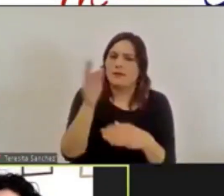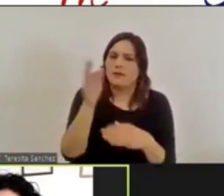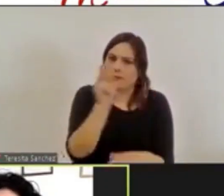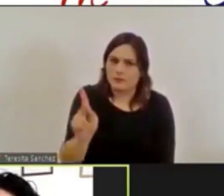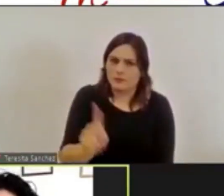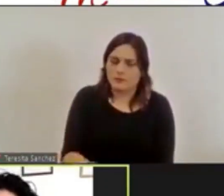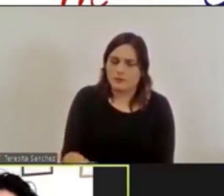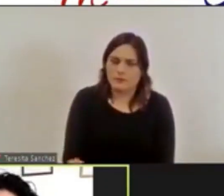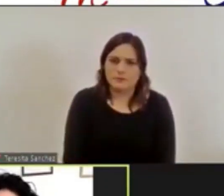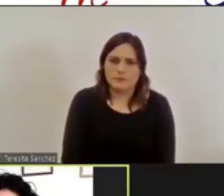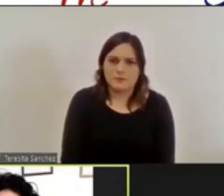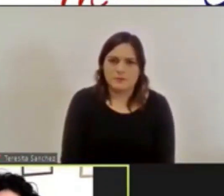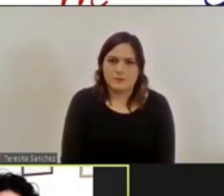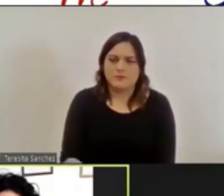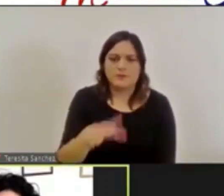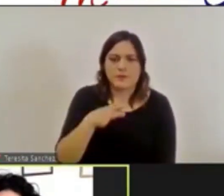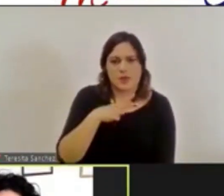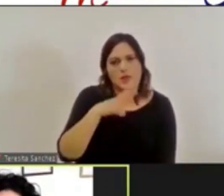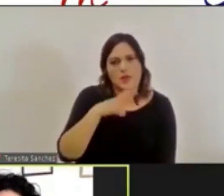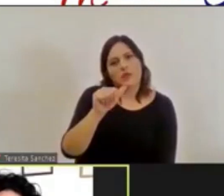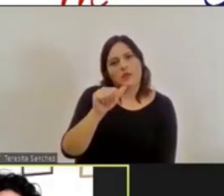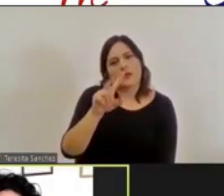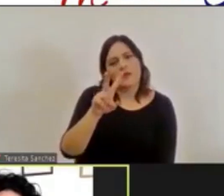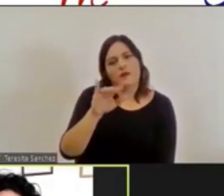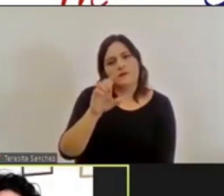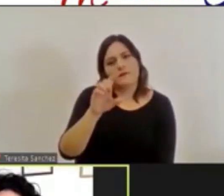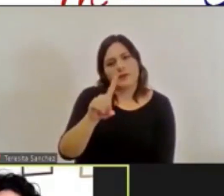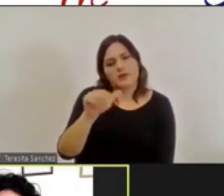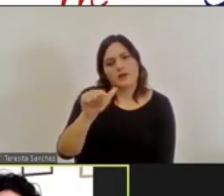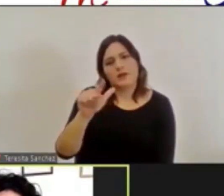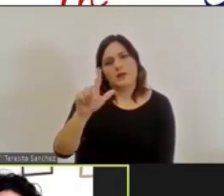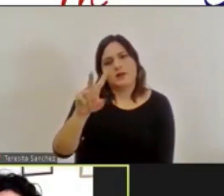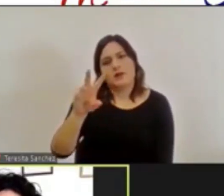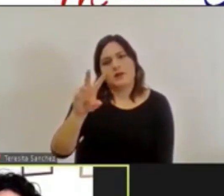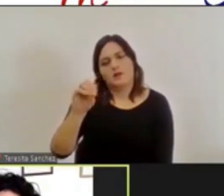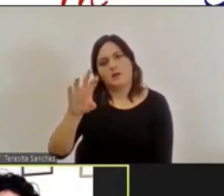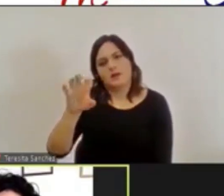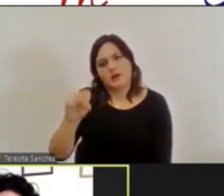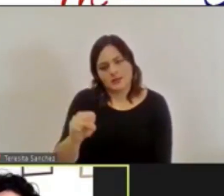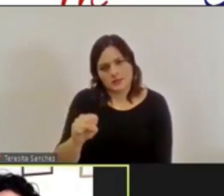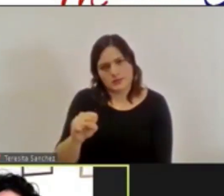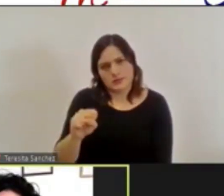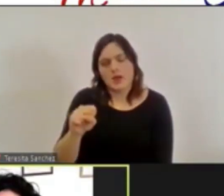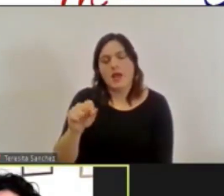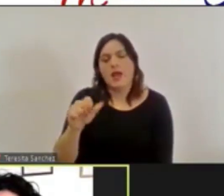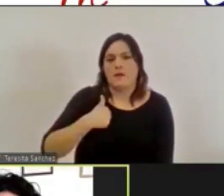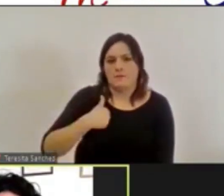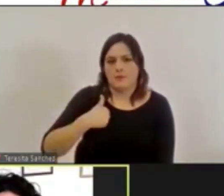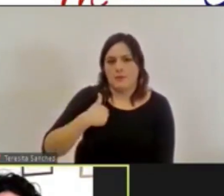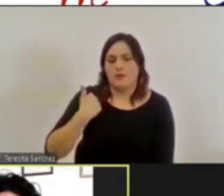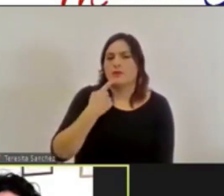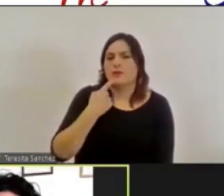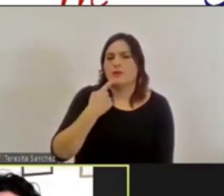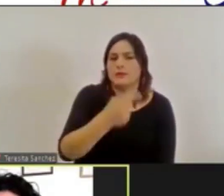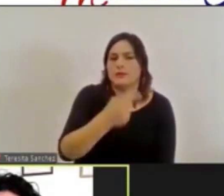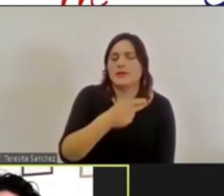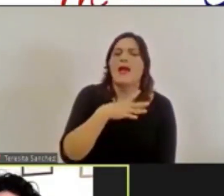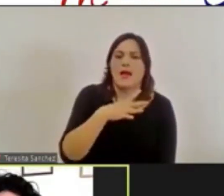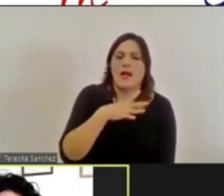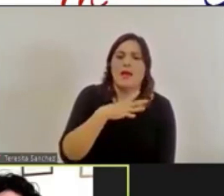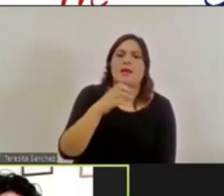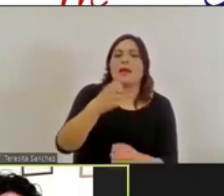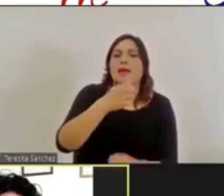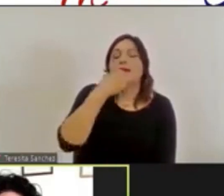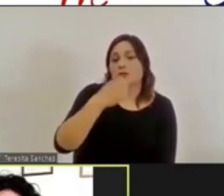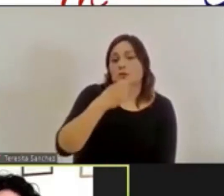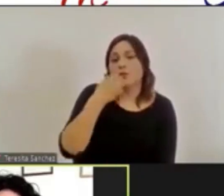un comentario de David Albores. También aprovecho para comentar que estamos difundiendo el programa de Escuelas Resilientes y el tema de gotitas de